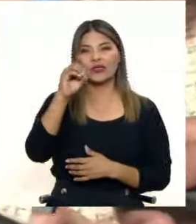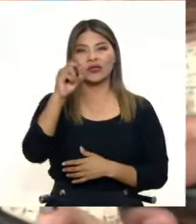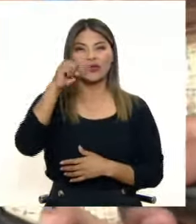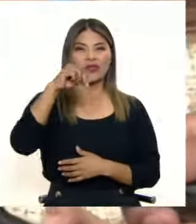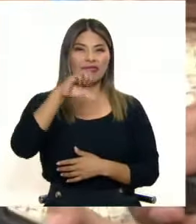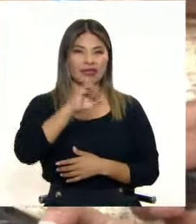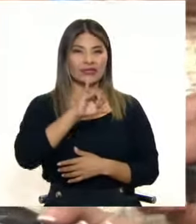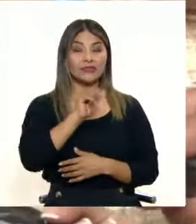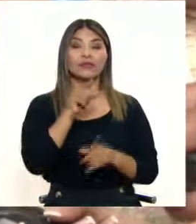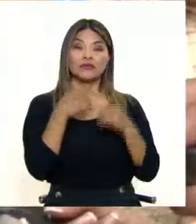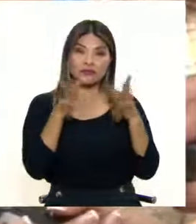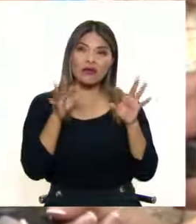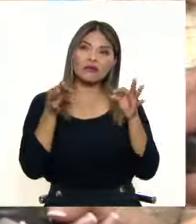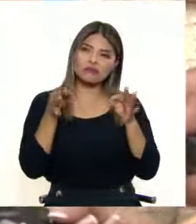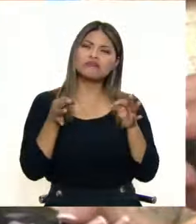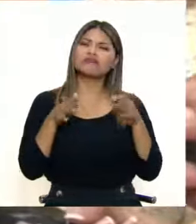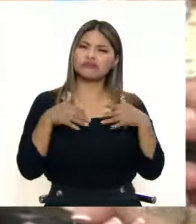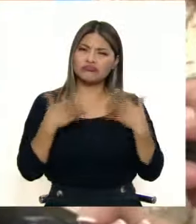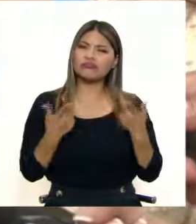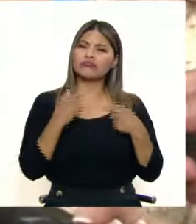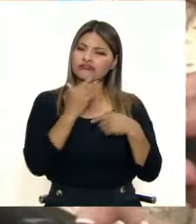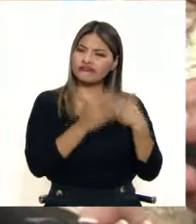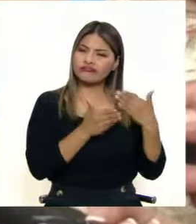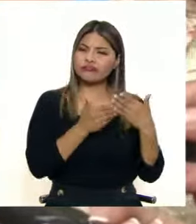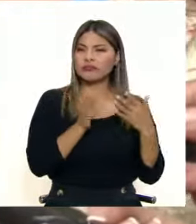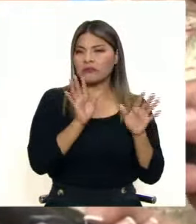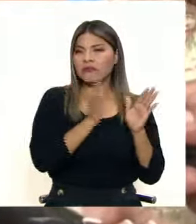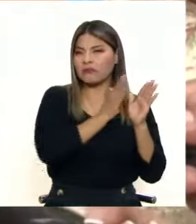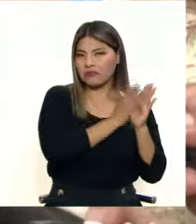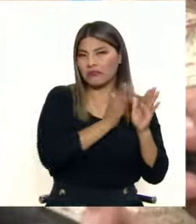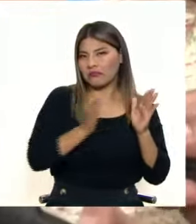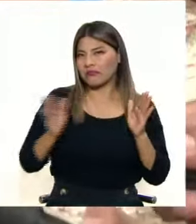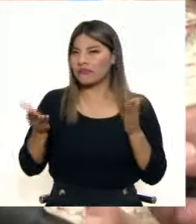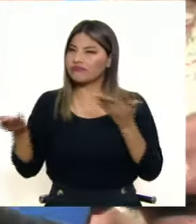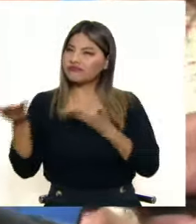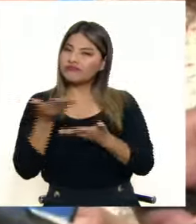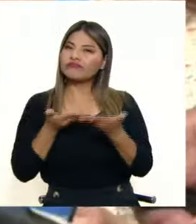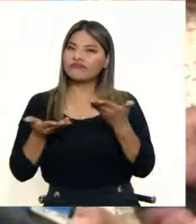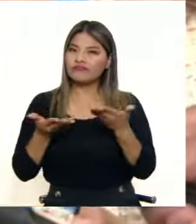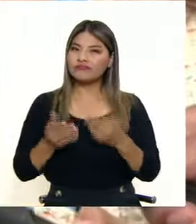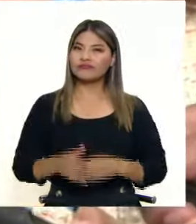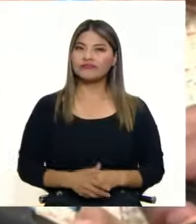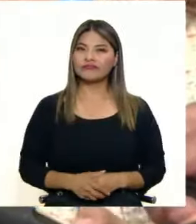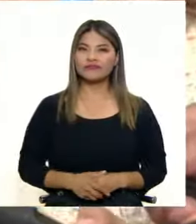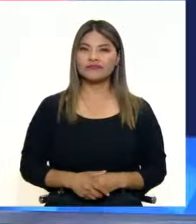podemos decir que hemos consolidado ya un importante avance, un significativo avance en las negociaciones.